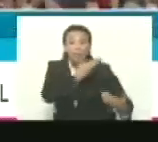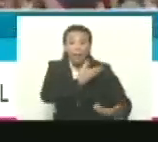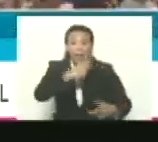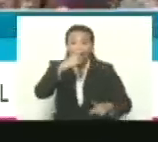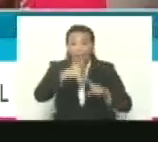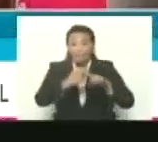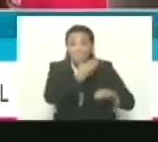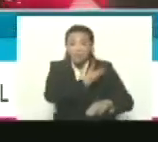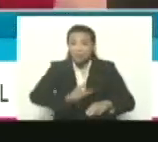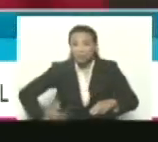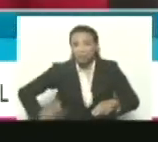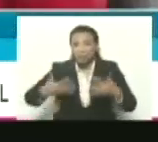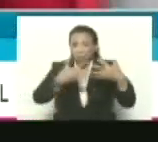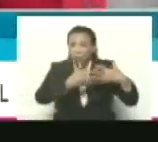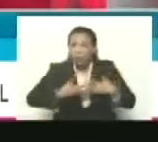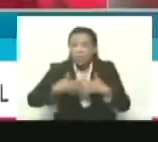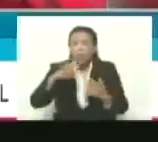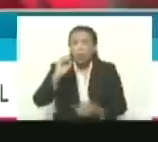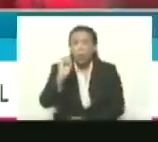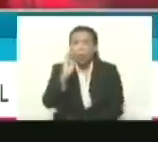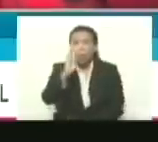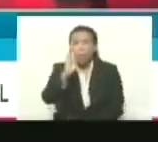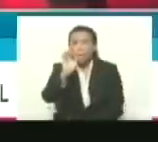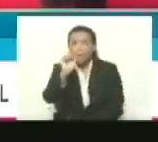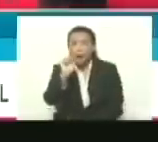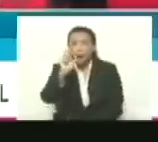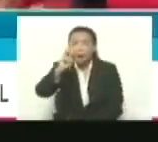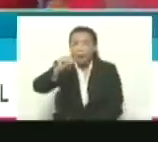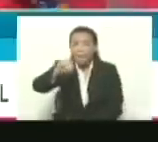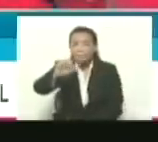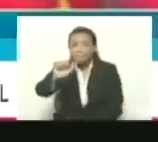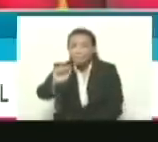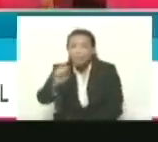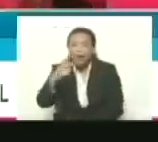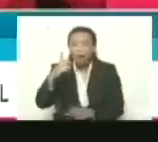marchas en todas las capitales de los estados.